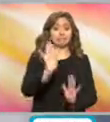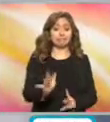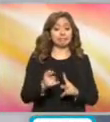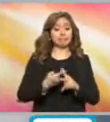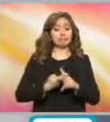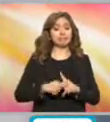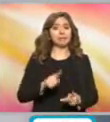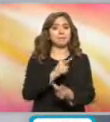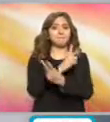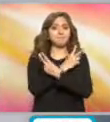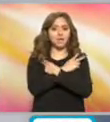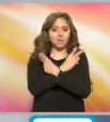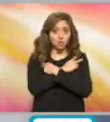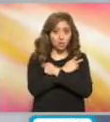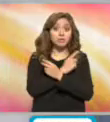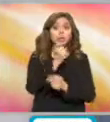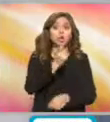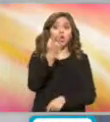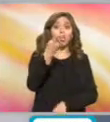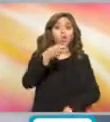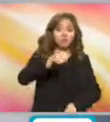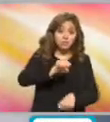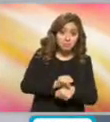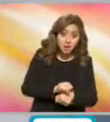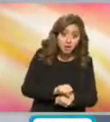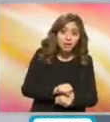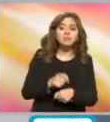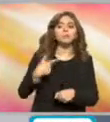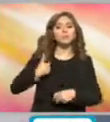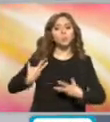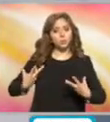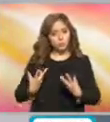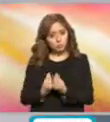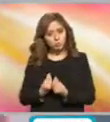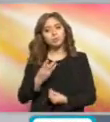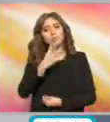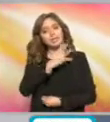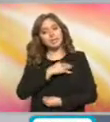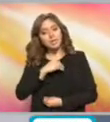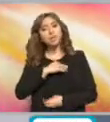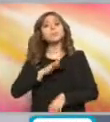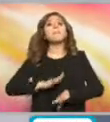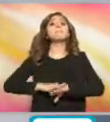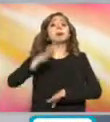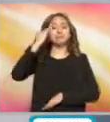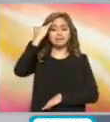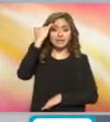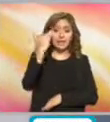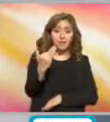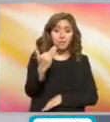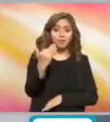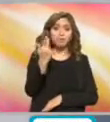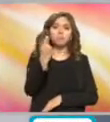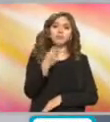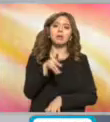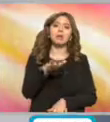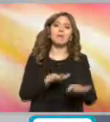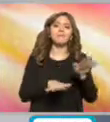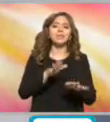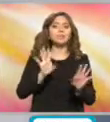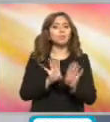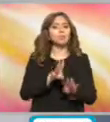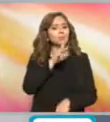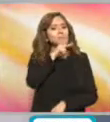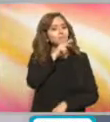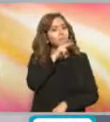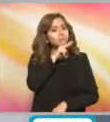el que efectivamente tenemos 2 semanas la dicha de compartir con nuestros hijos mucho más tiempo, pero claro que causa cierta tensión. ¿Por